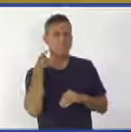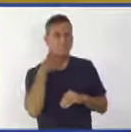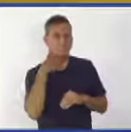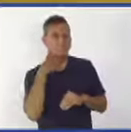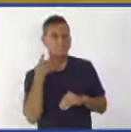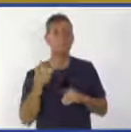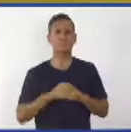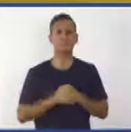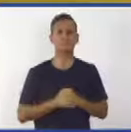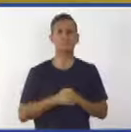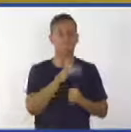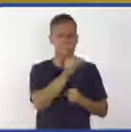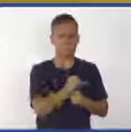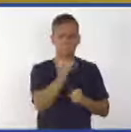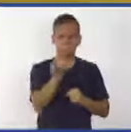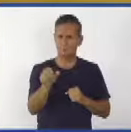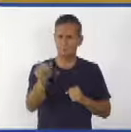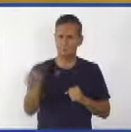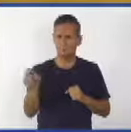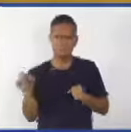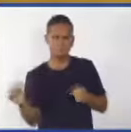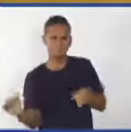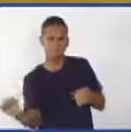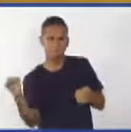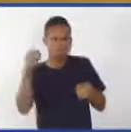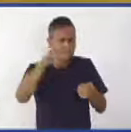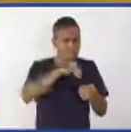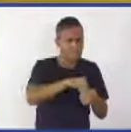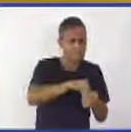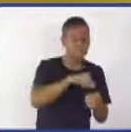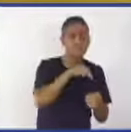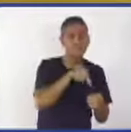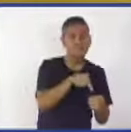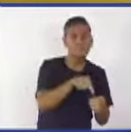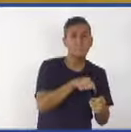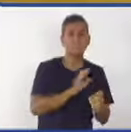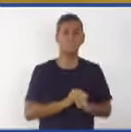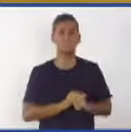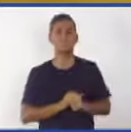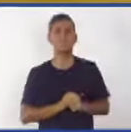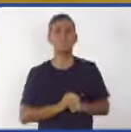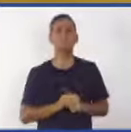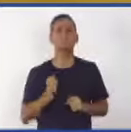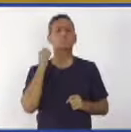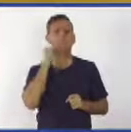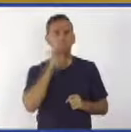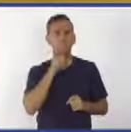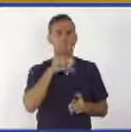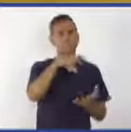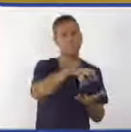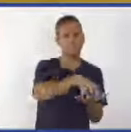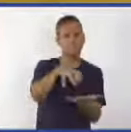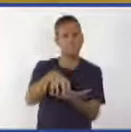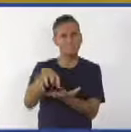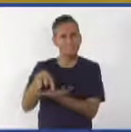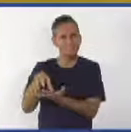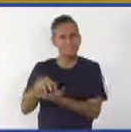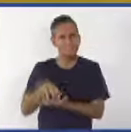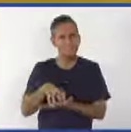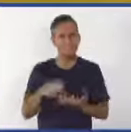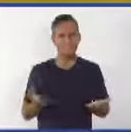estuvieron involucrados en ellos y además en qué lugares se desarrollaron o sea que les